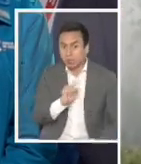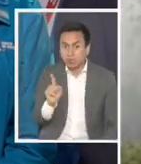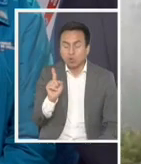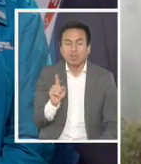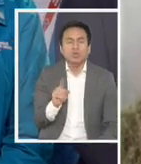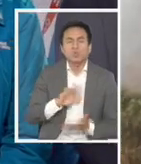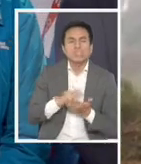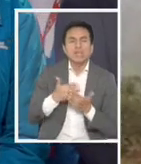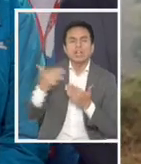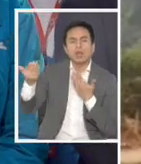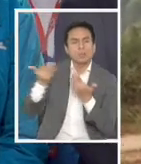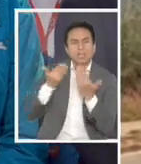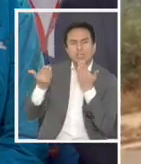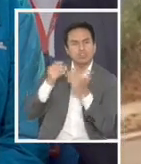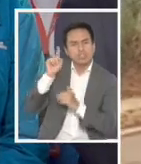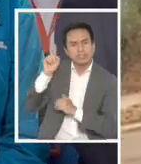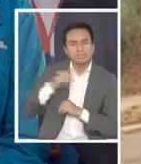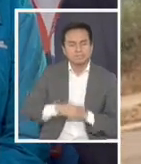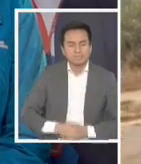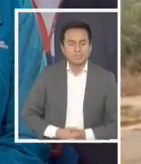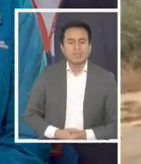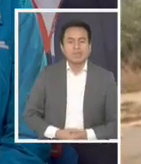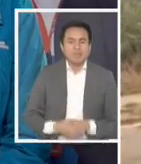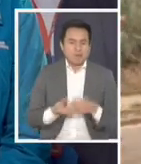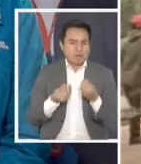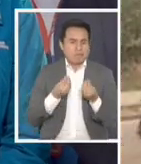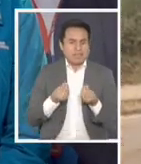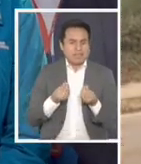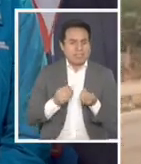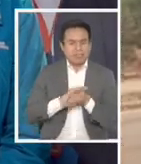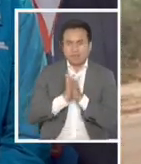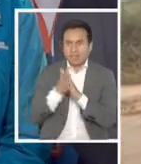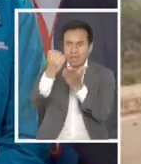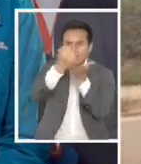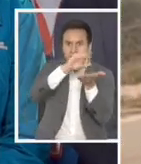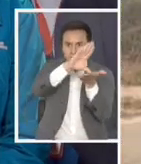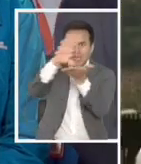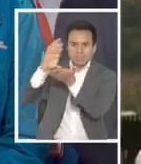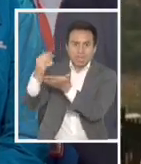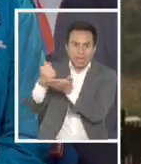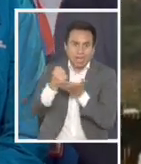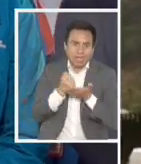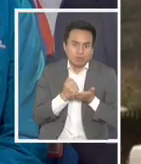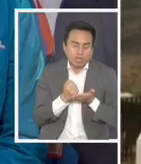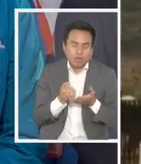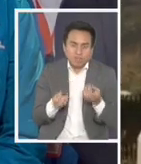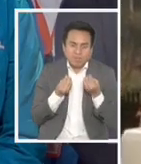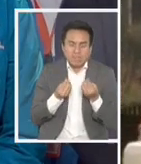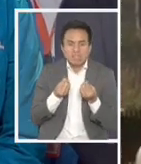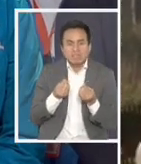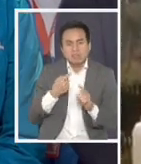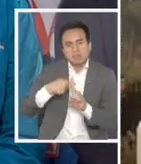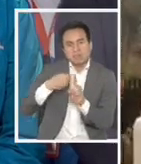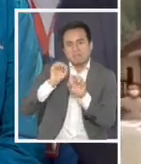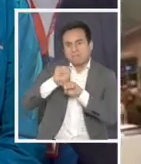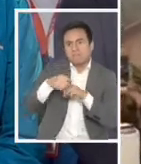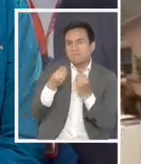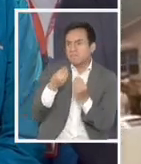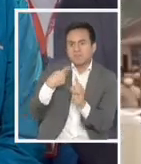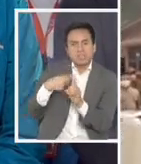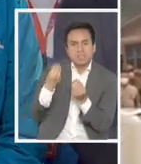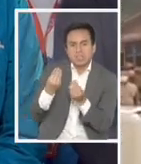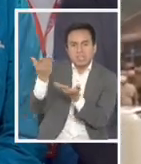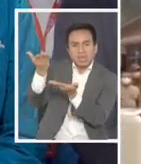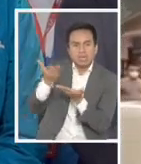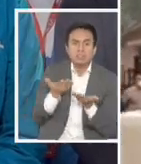en que están las conversaciones ahí bueno obviamente todas las ayudas internacionales son bienvenidas son